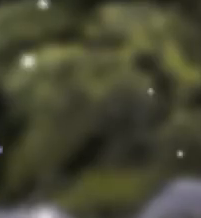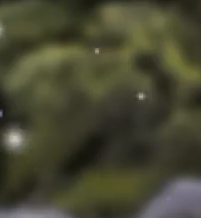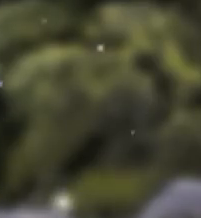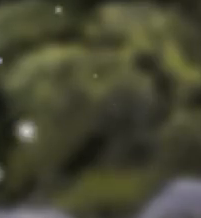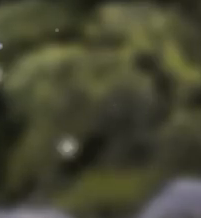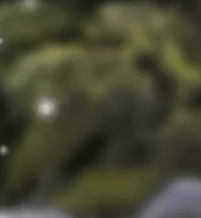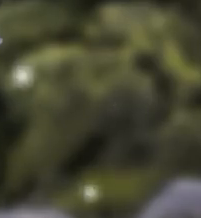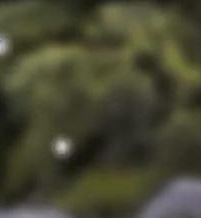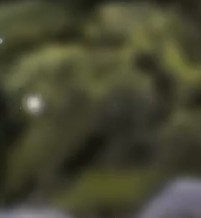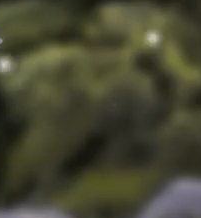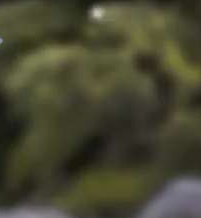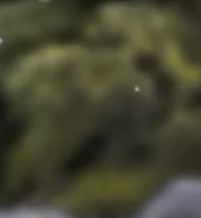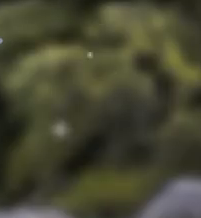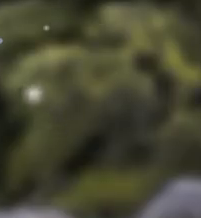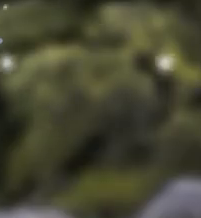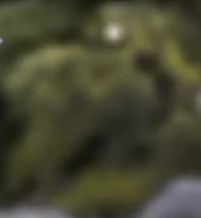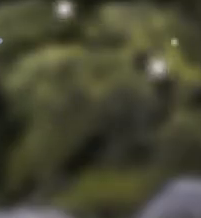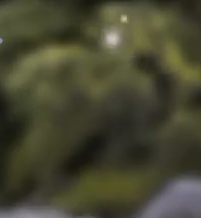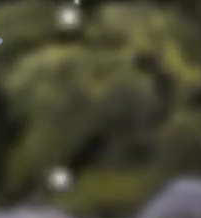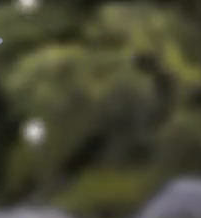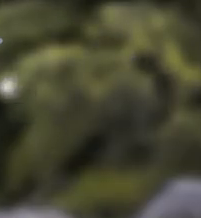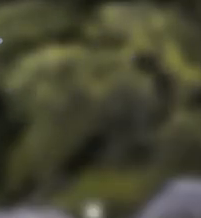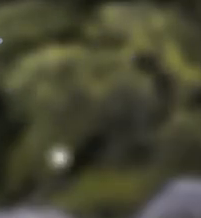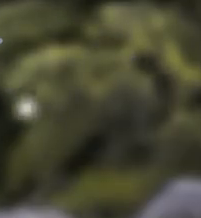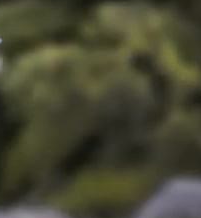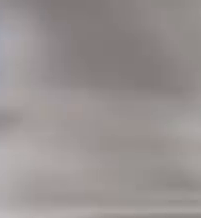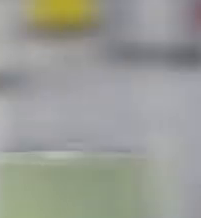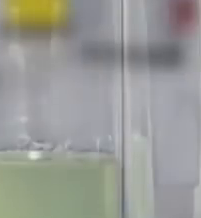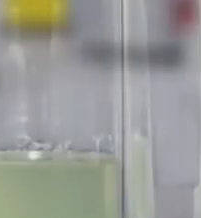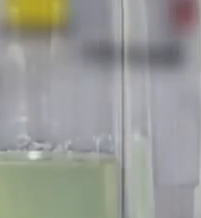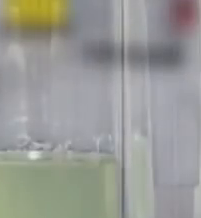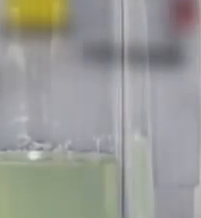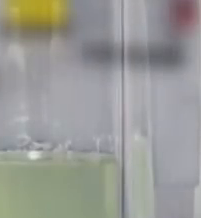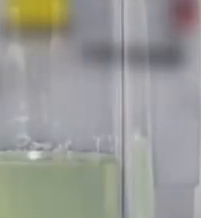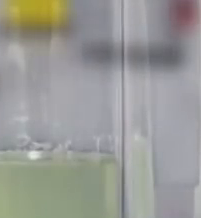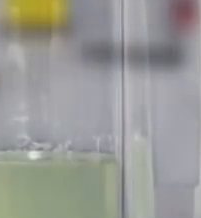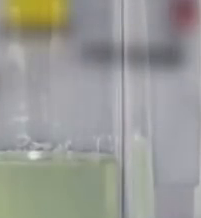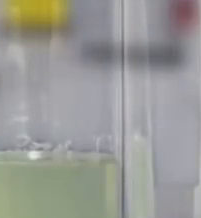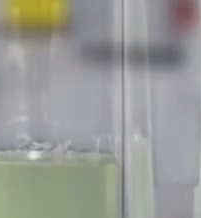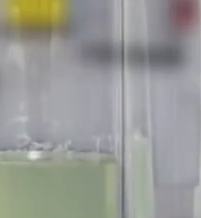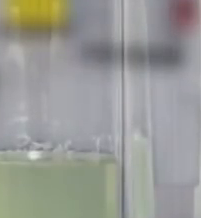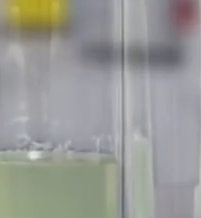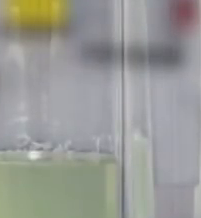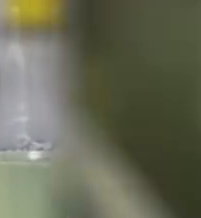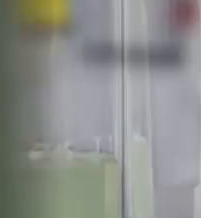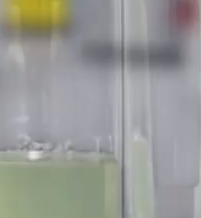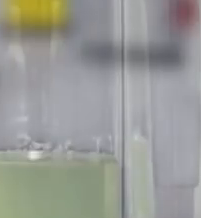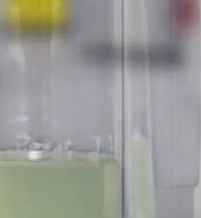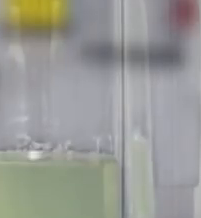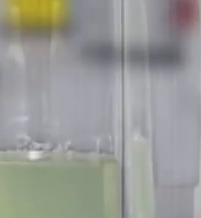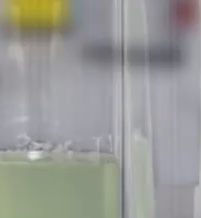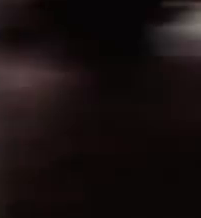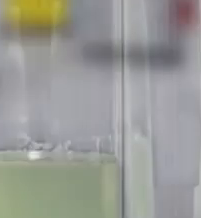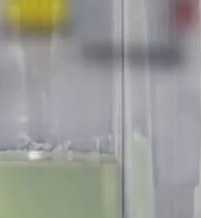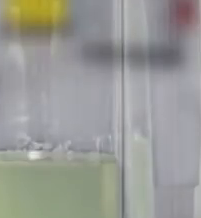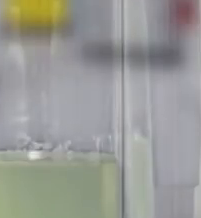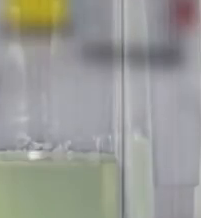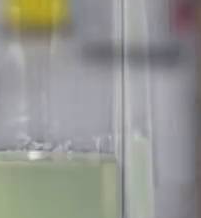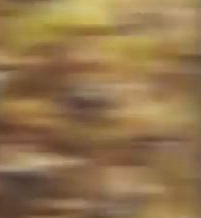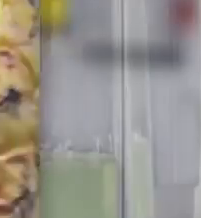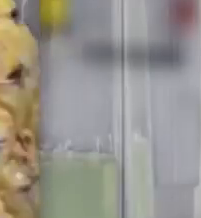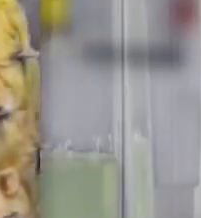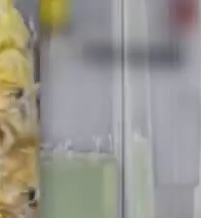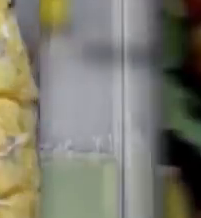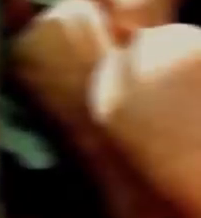Medicamentos Dr. Rojas. Transformamos los nutrientes de la naturaleza en el complemento ideal para tu salud. Aloe vera,